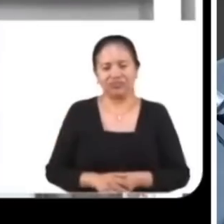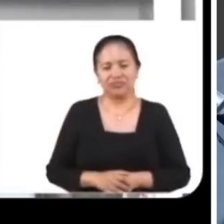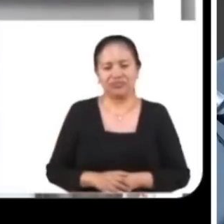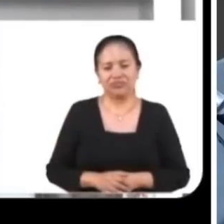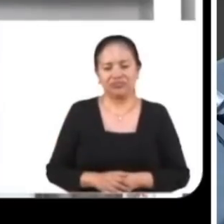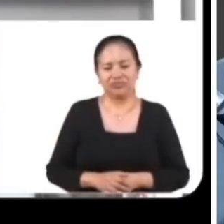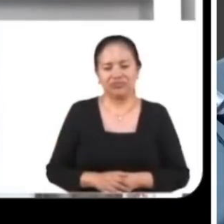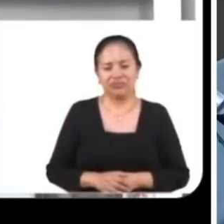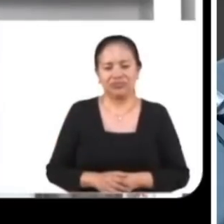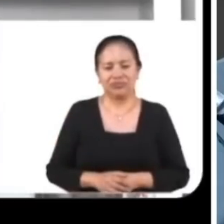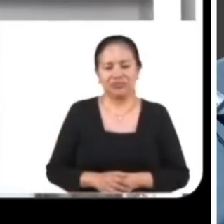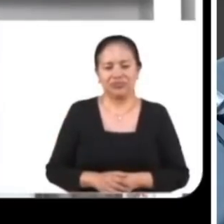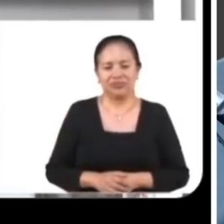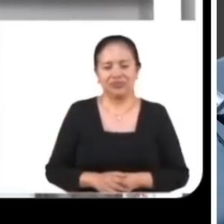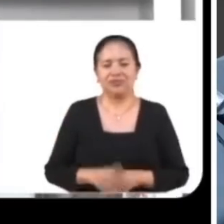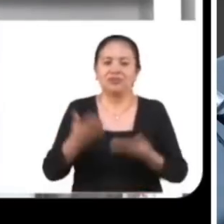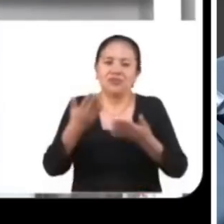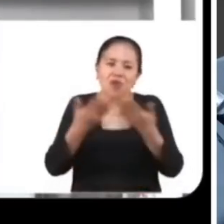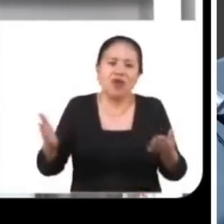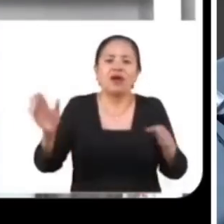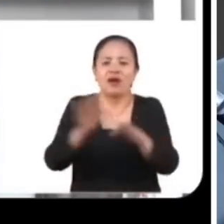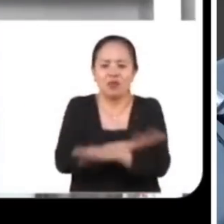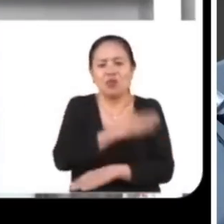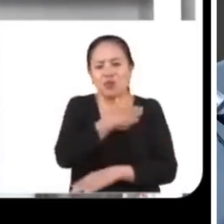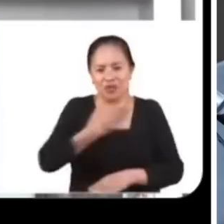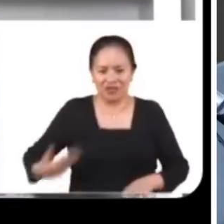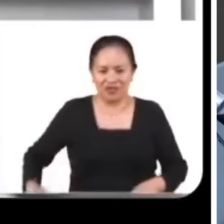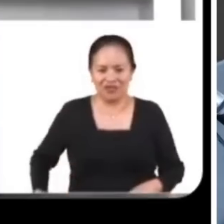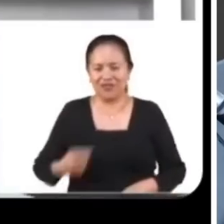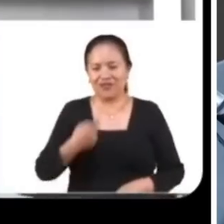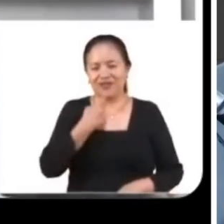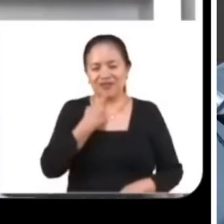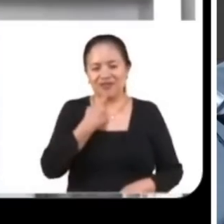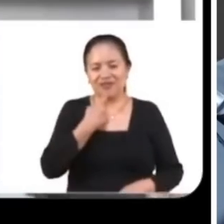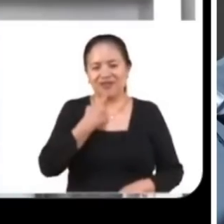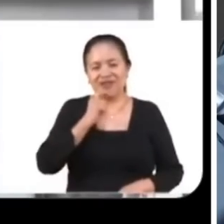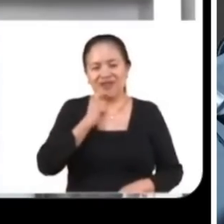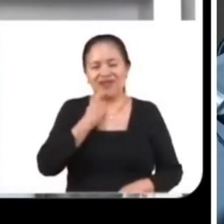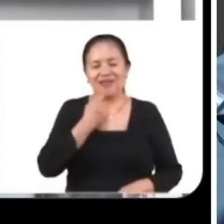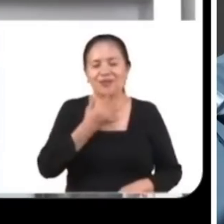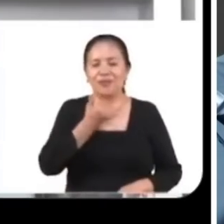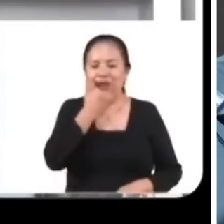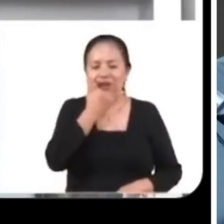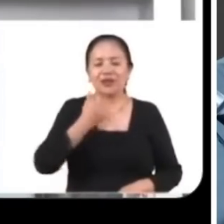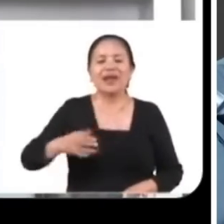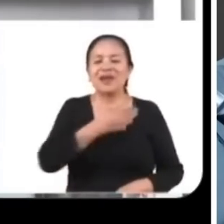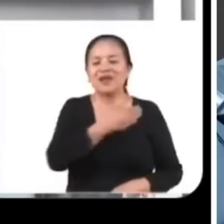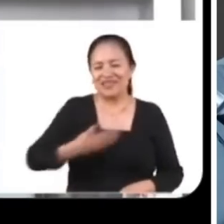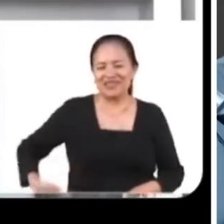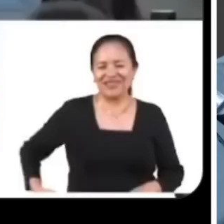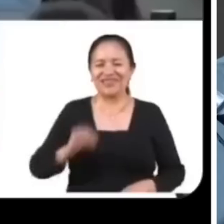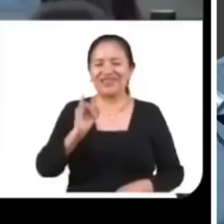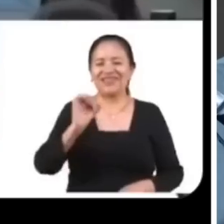Obrador las compra dice que son chatarra vamos a ir a esos comentarios y después vamos a ir a un video donde